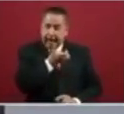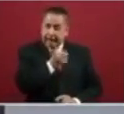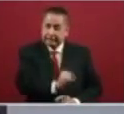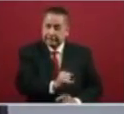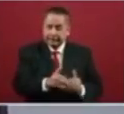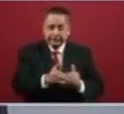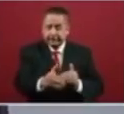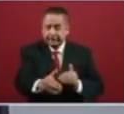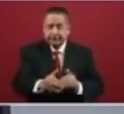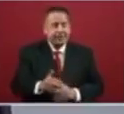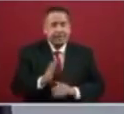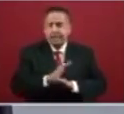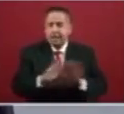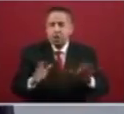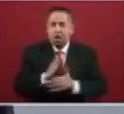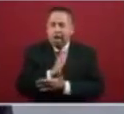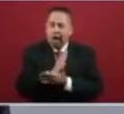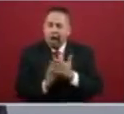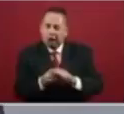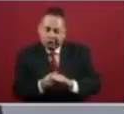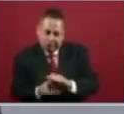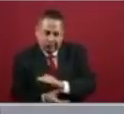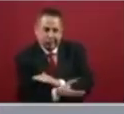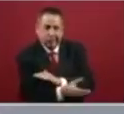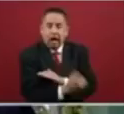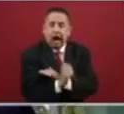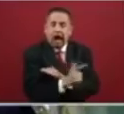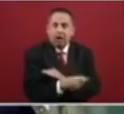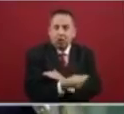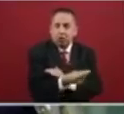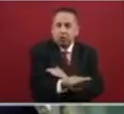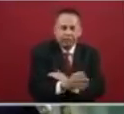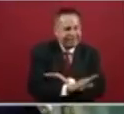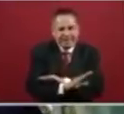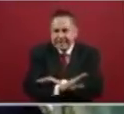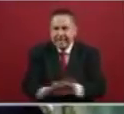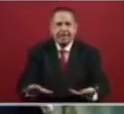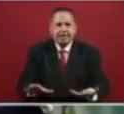Ya no hay partidas de moches.